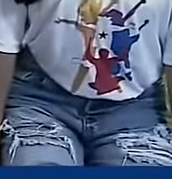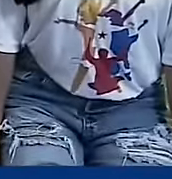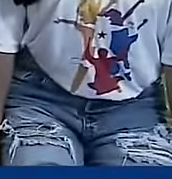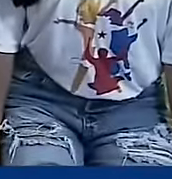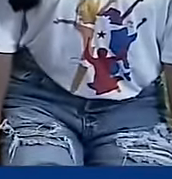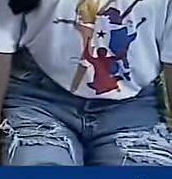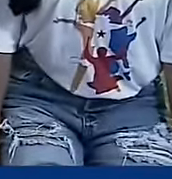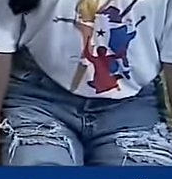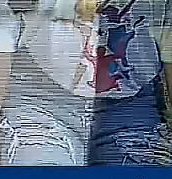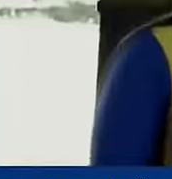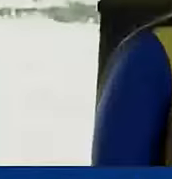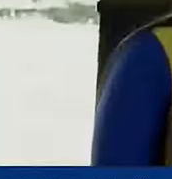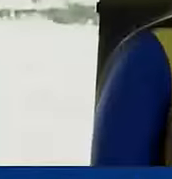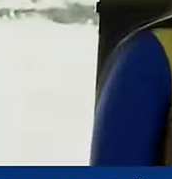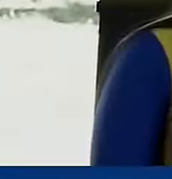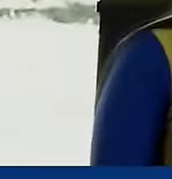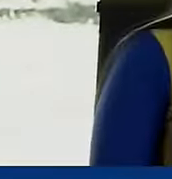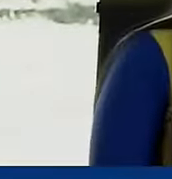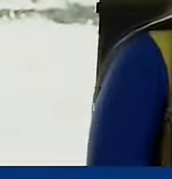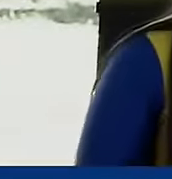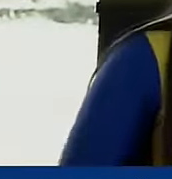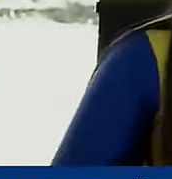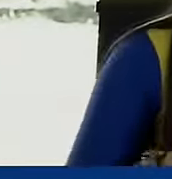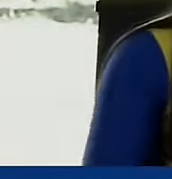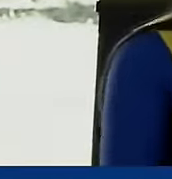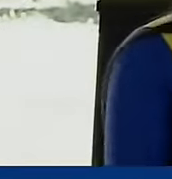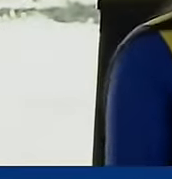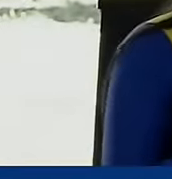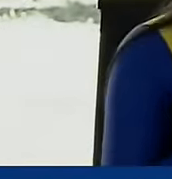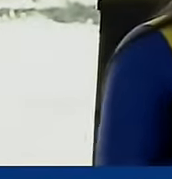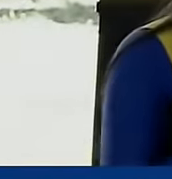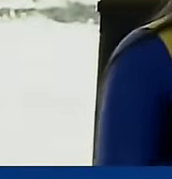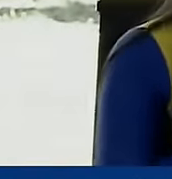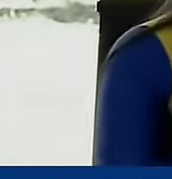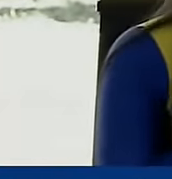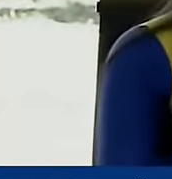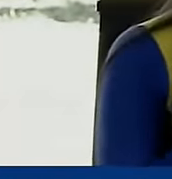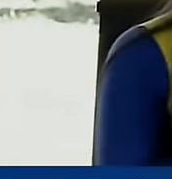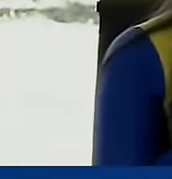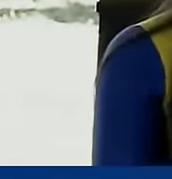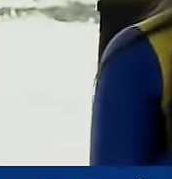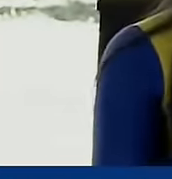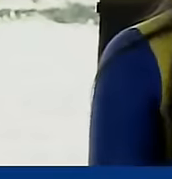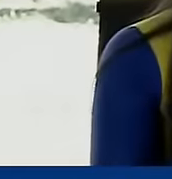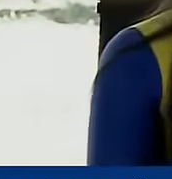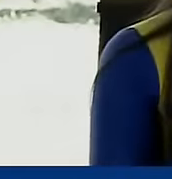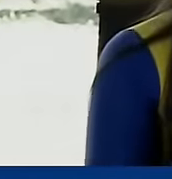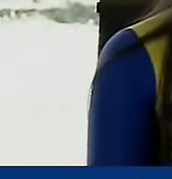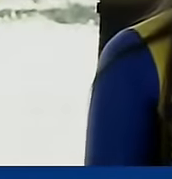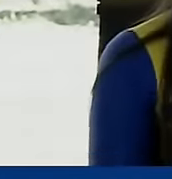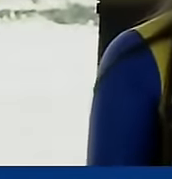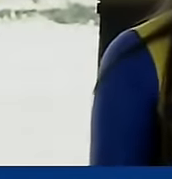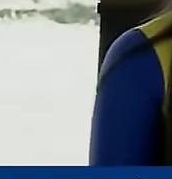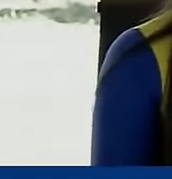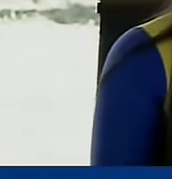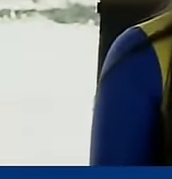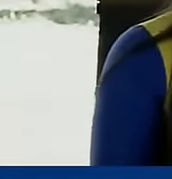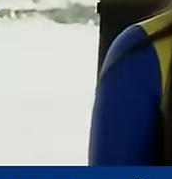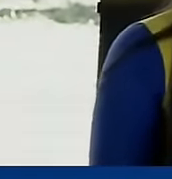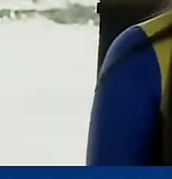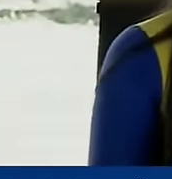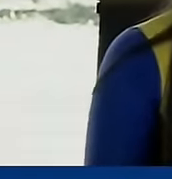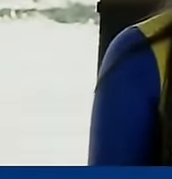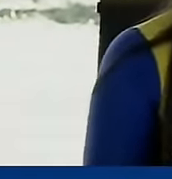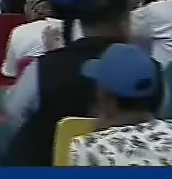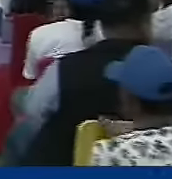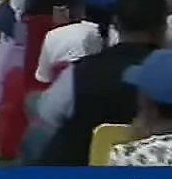Mire, este movimiento lo fundó el comandante Hugo Chávez Frías. Así que ustedes son continuación del legado de nuestro